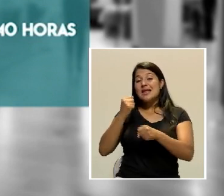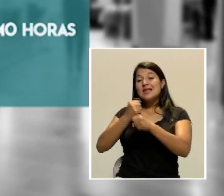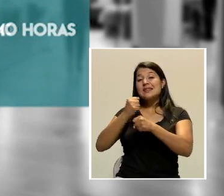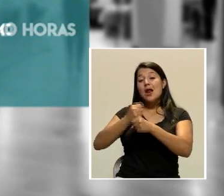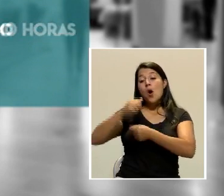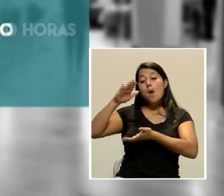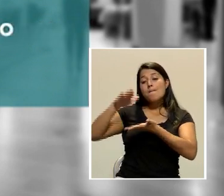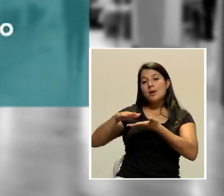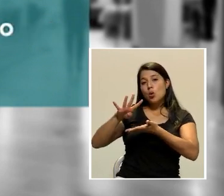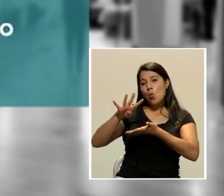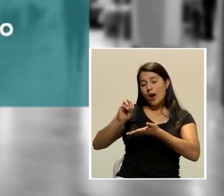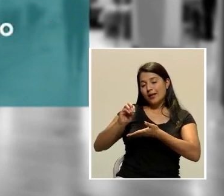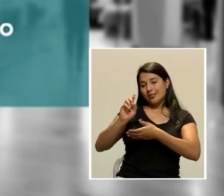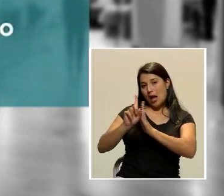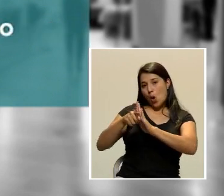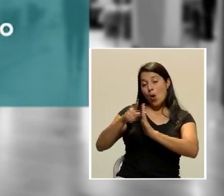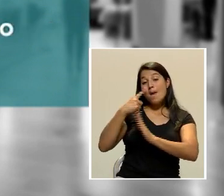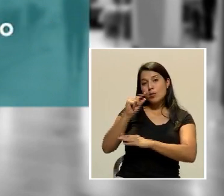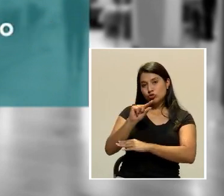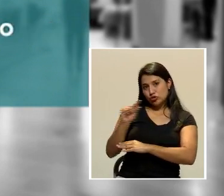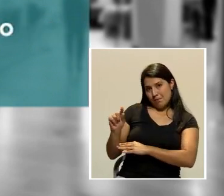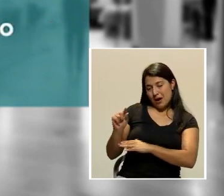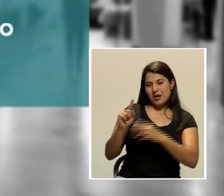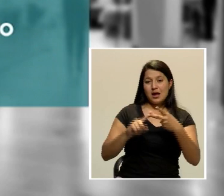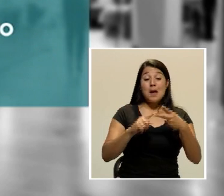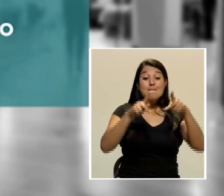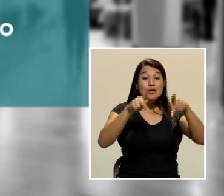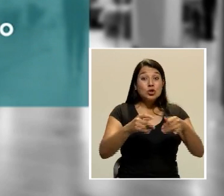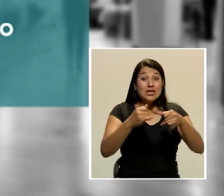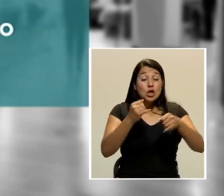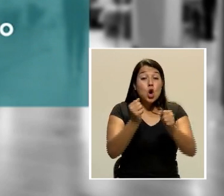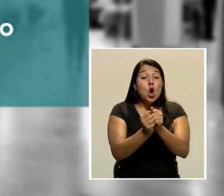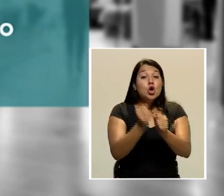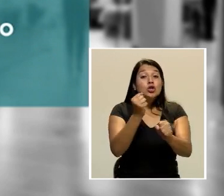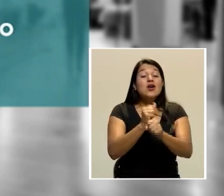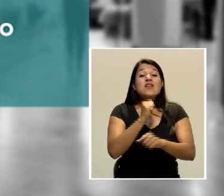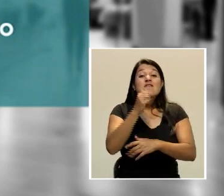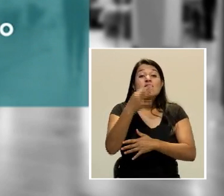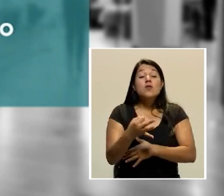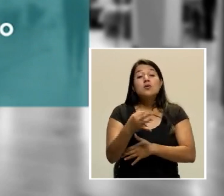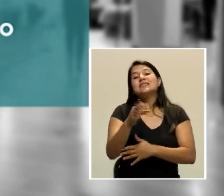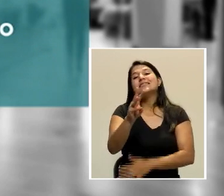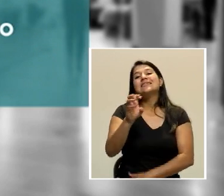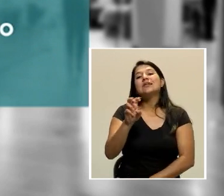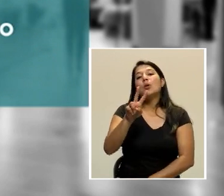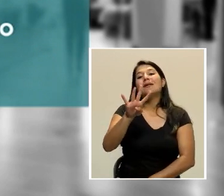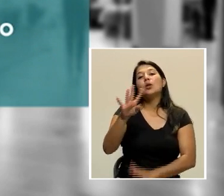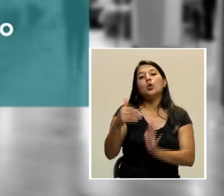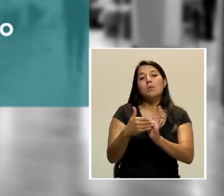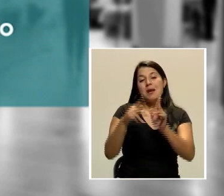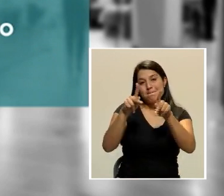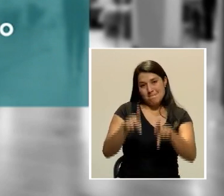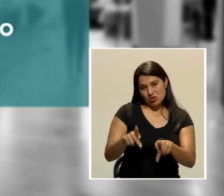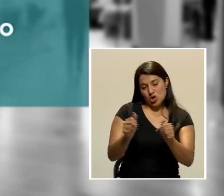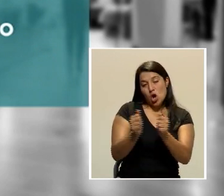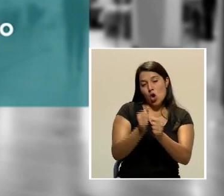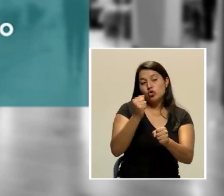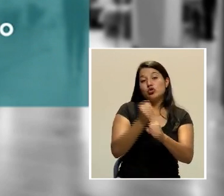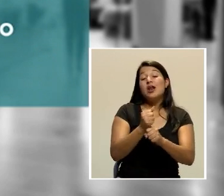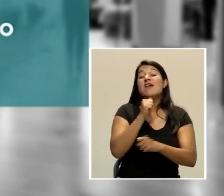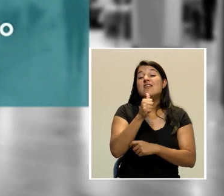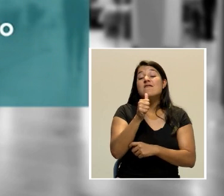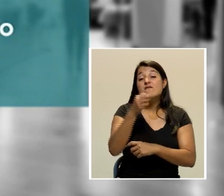efectivas por semana. En el caso del empleo informal, hay 694,000 personas en esta condición. Sin embargo, se dio una